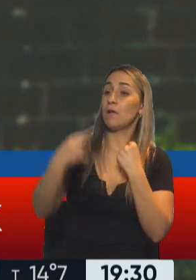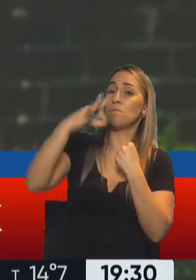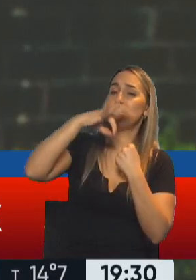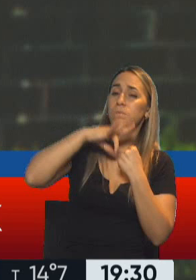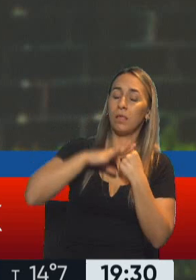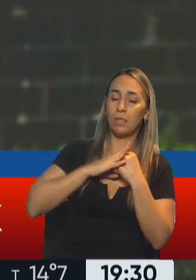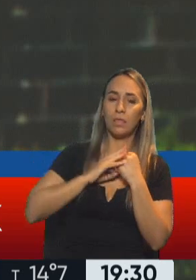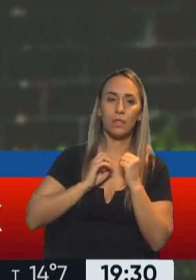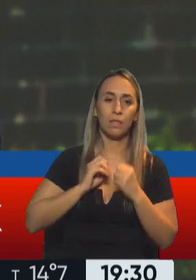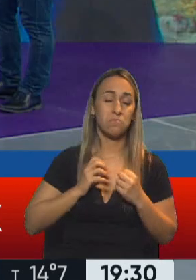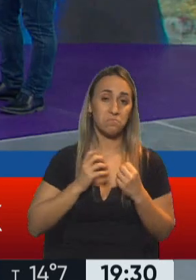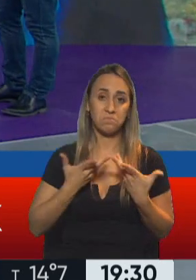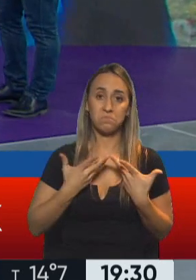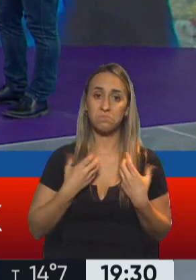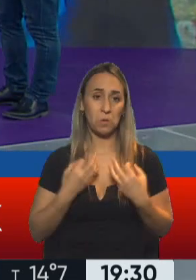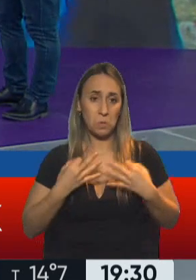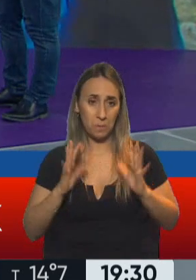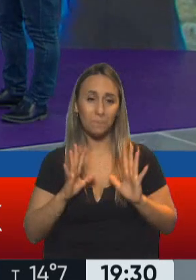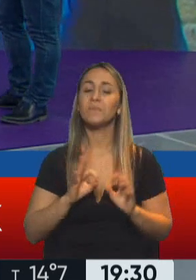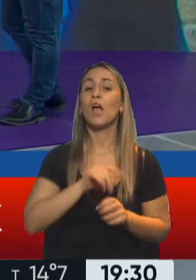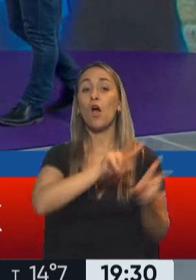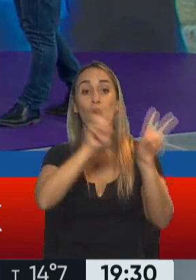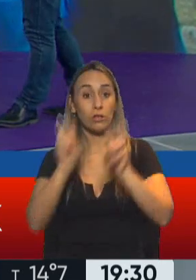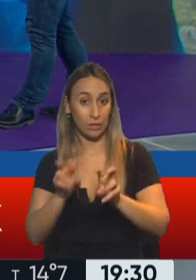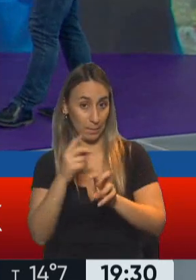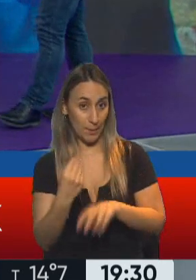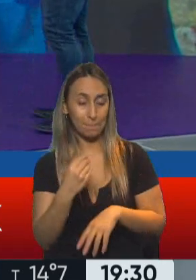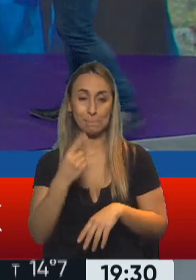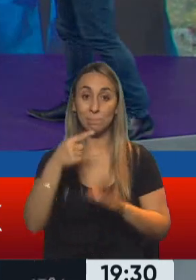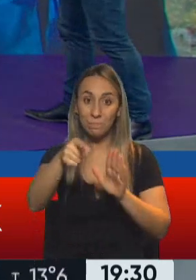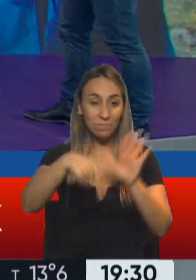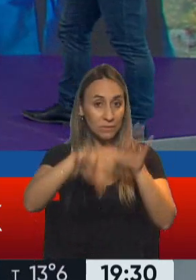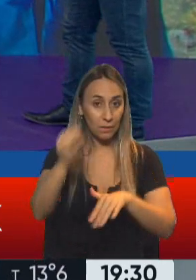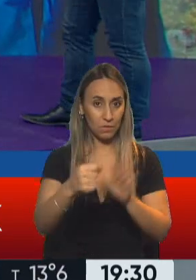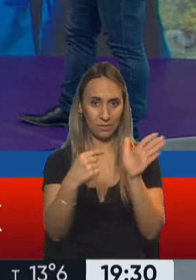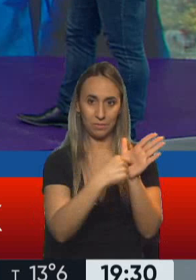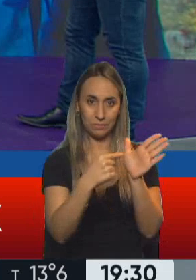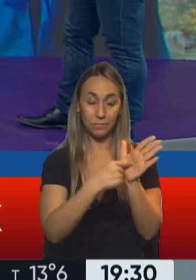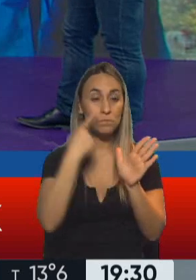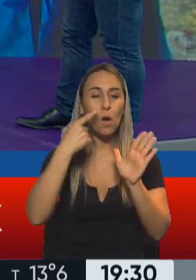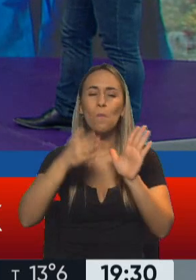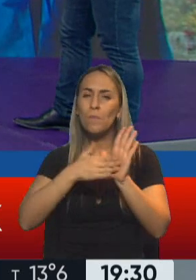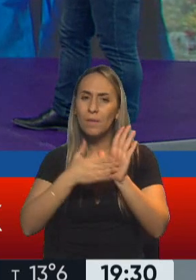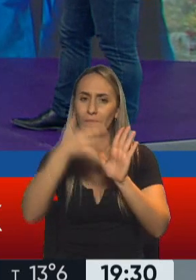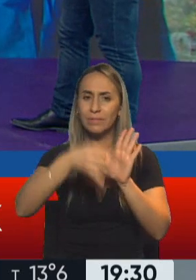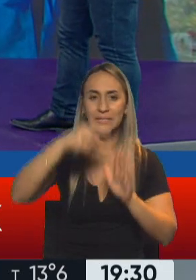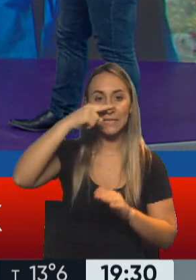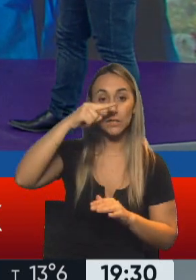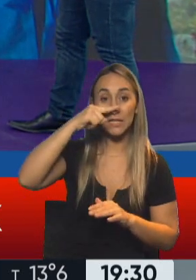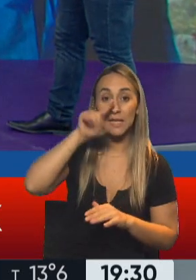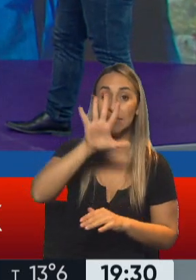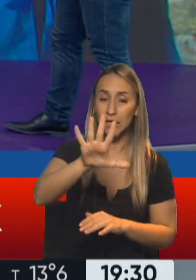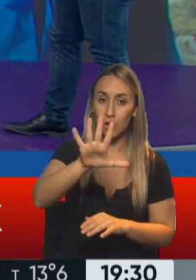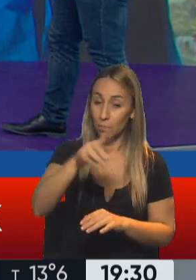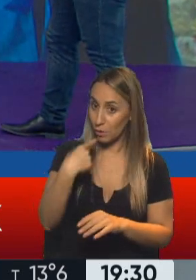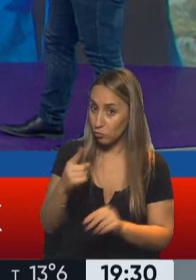Tenemos dos o tres más. Fíjense, estos son dos laboratorios. Esta es la clave. Las pruebas que ha tenido. A ver, 700. ¿Es un buen